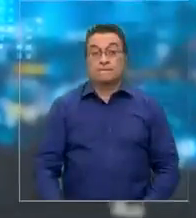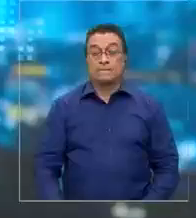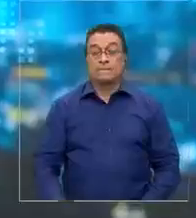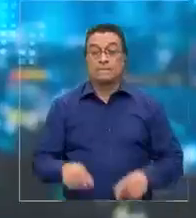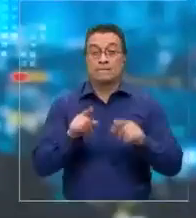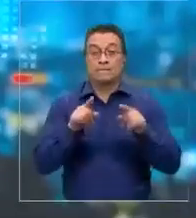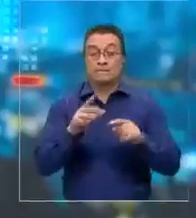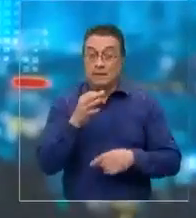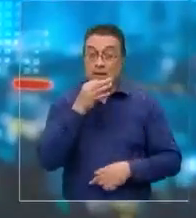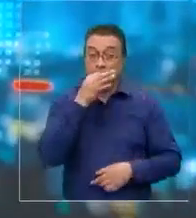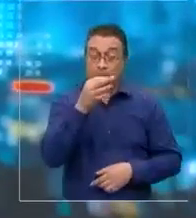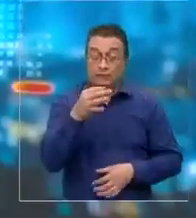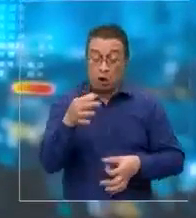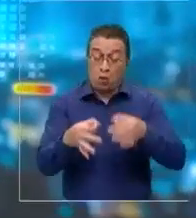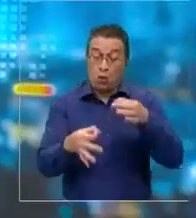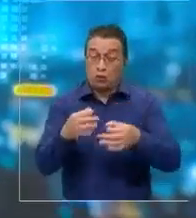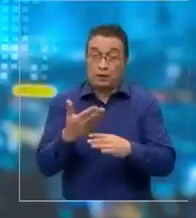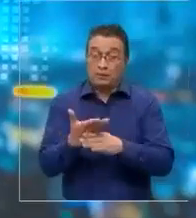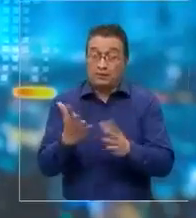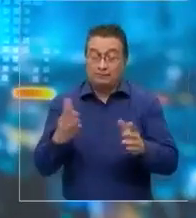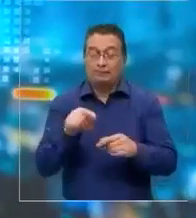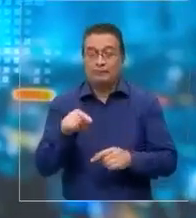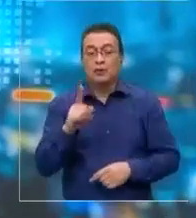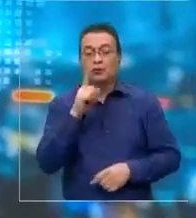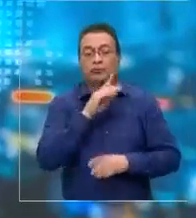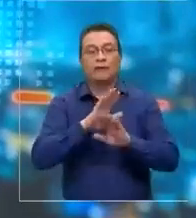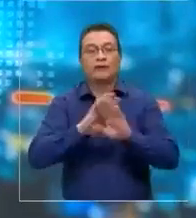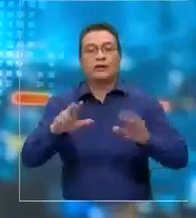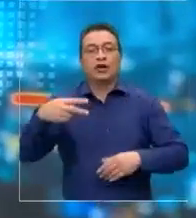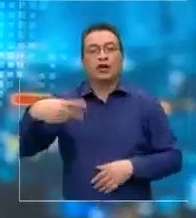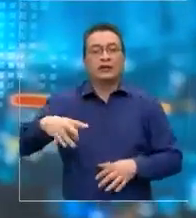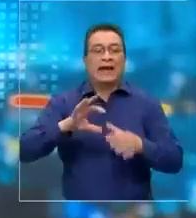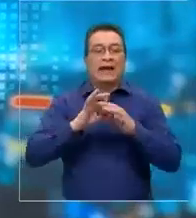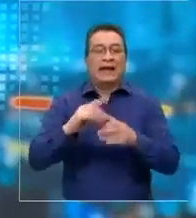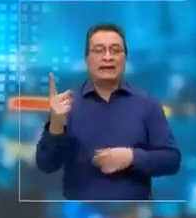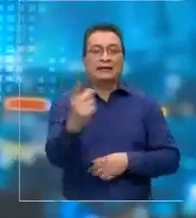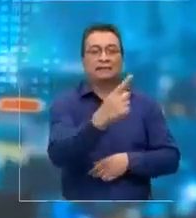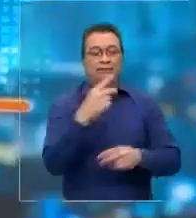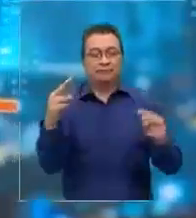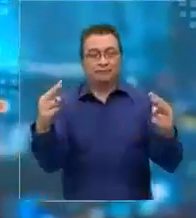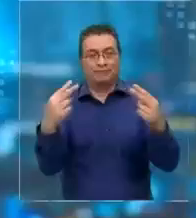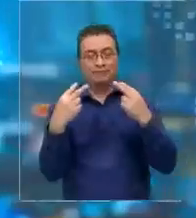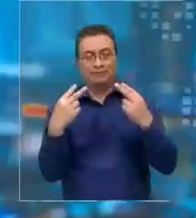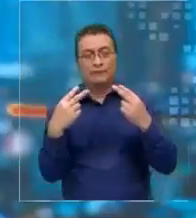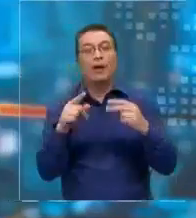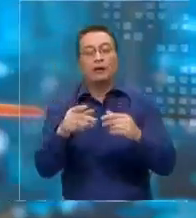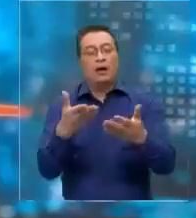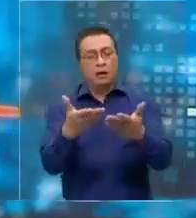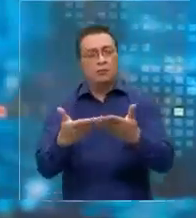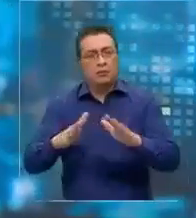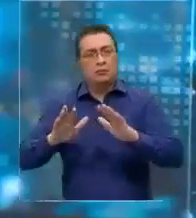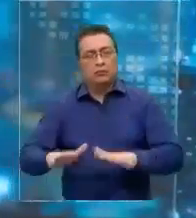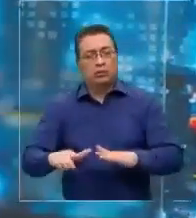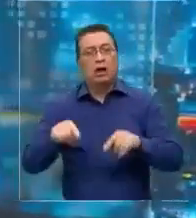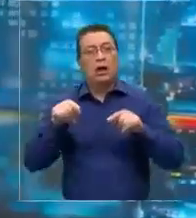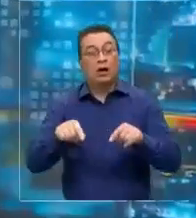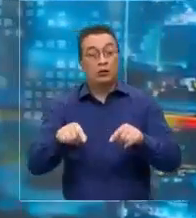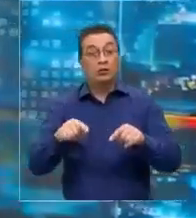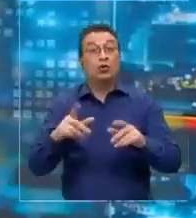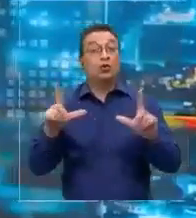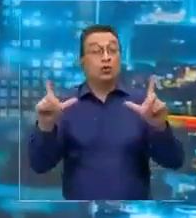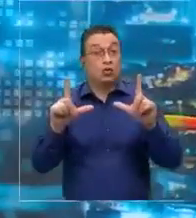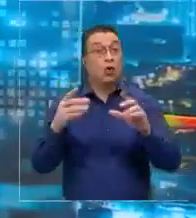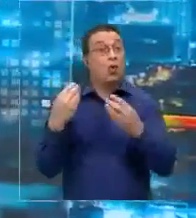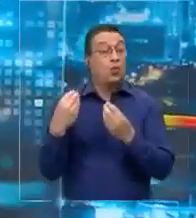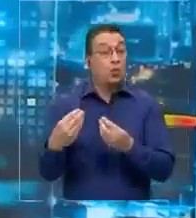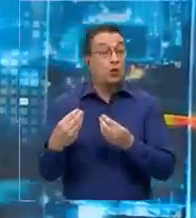Y con este llamado por justicia estamos terminando ya las noticias. Muchas gracias por informarse con nosotros. Los dejamos invitados. Viene un capítulo